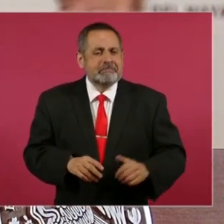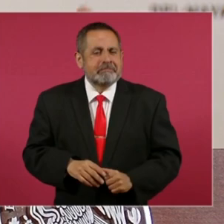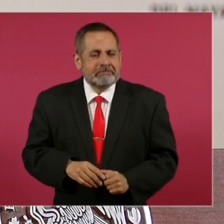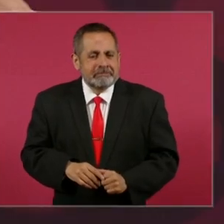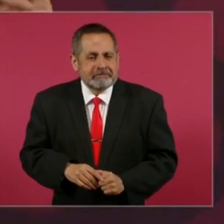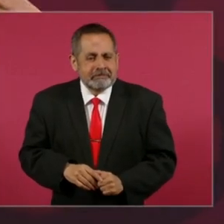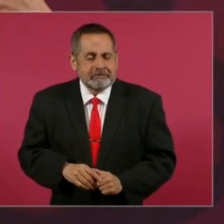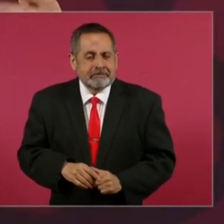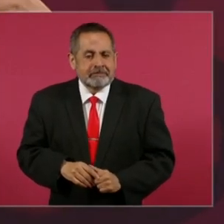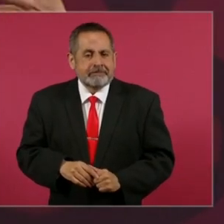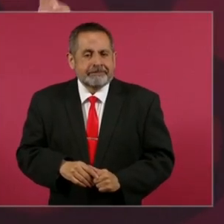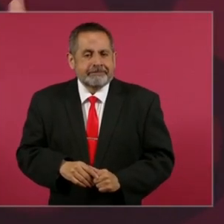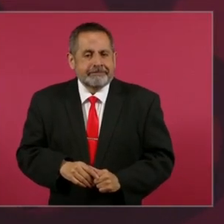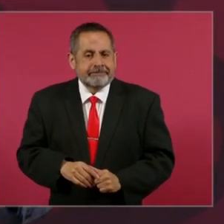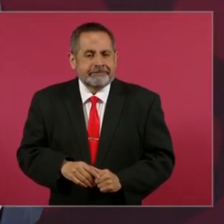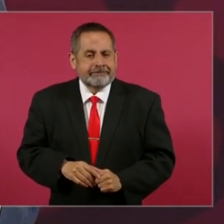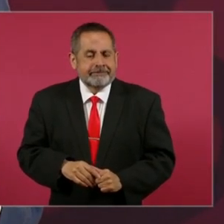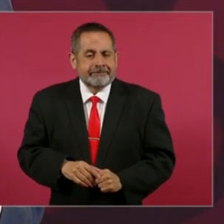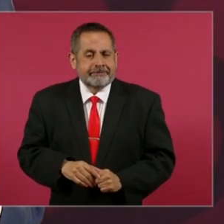Es el que